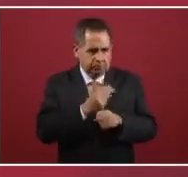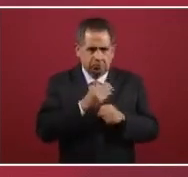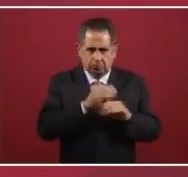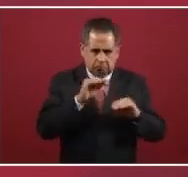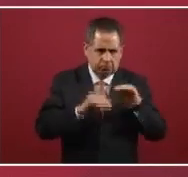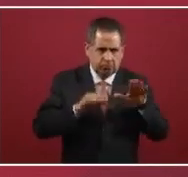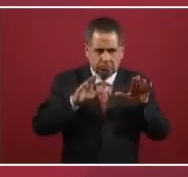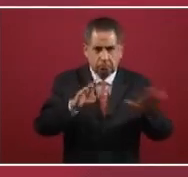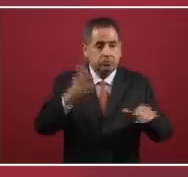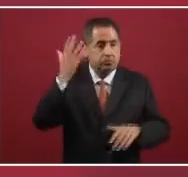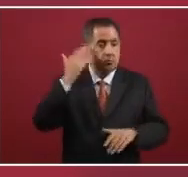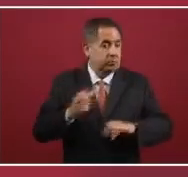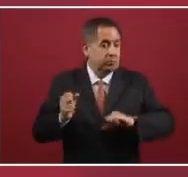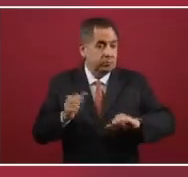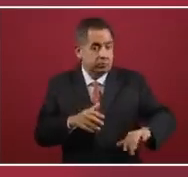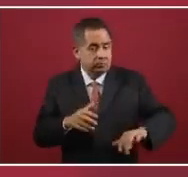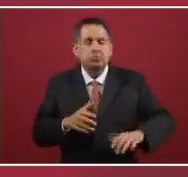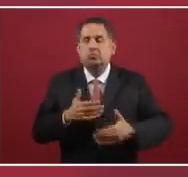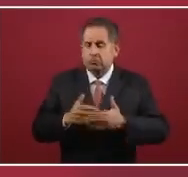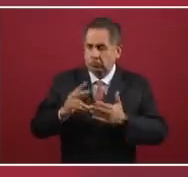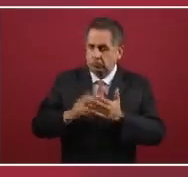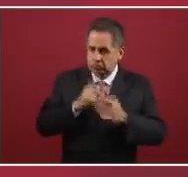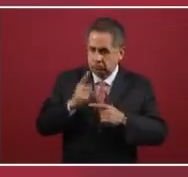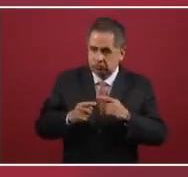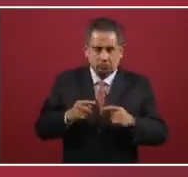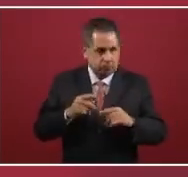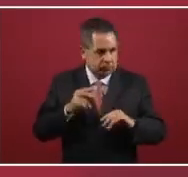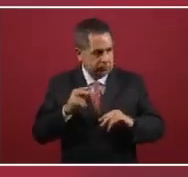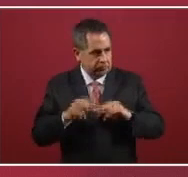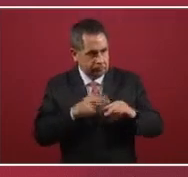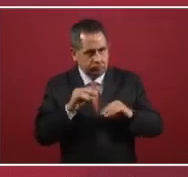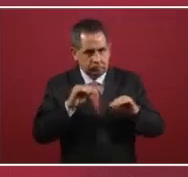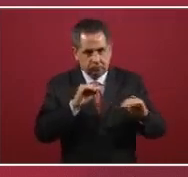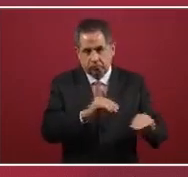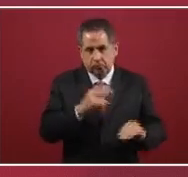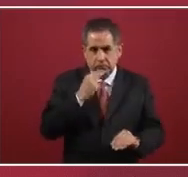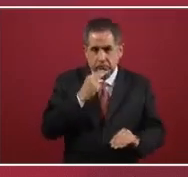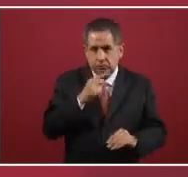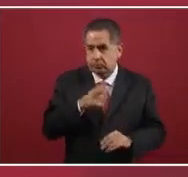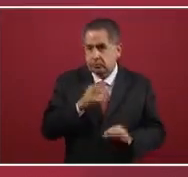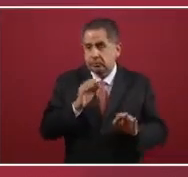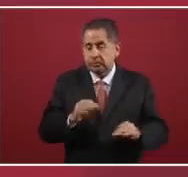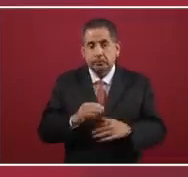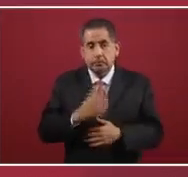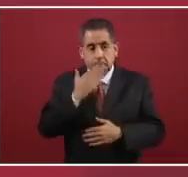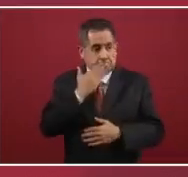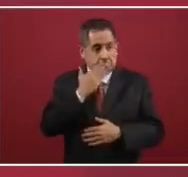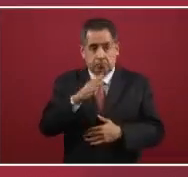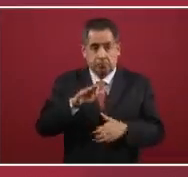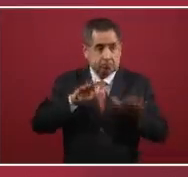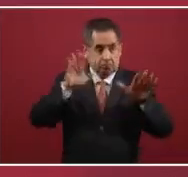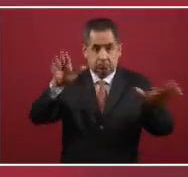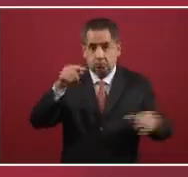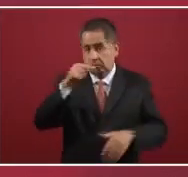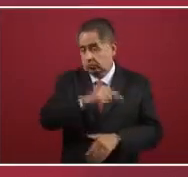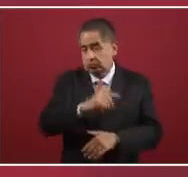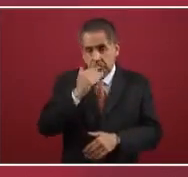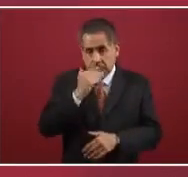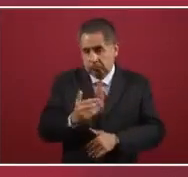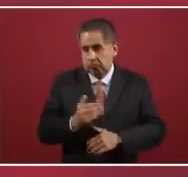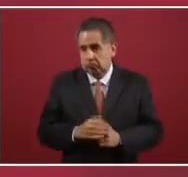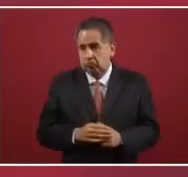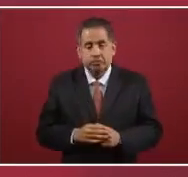que se había dejado de usar, y es un buen aeropuerto.